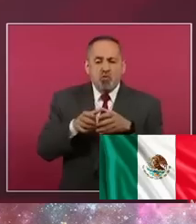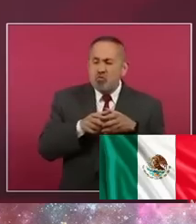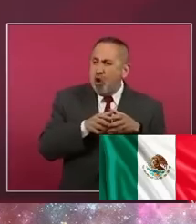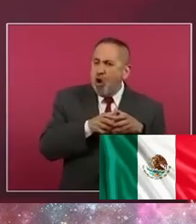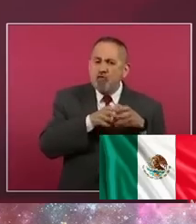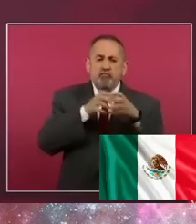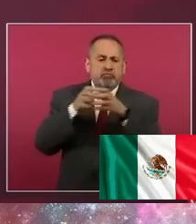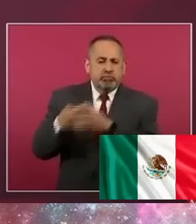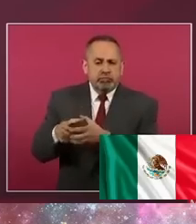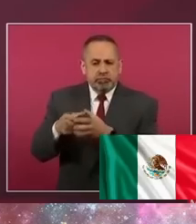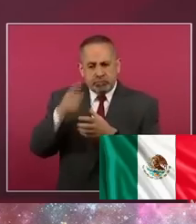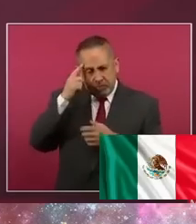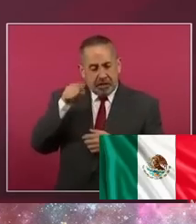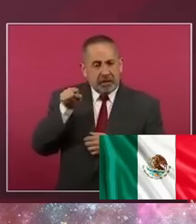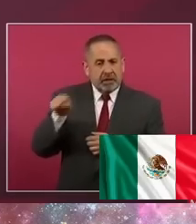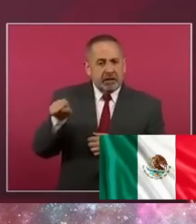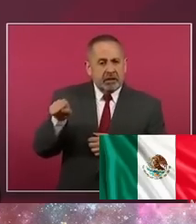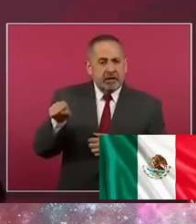grupo